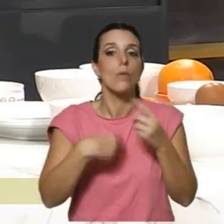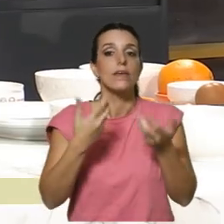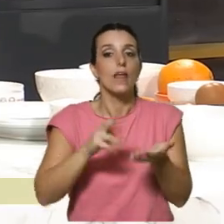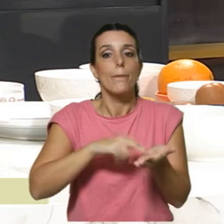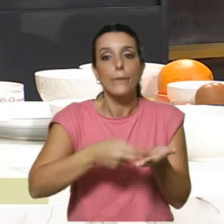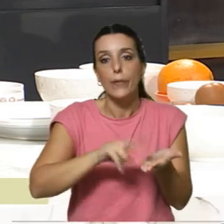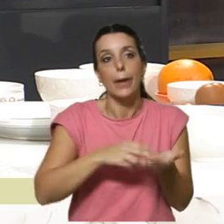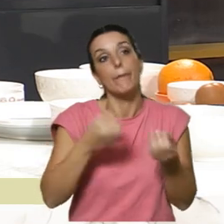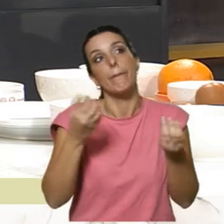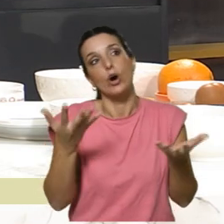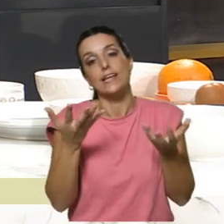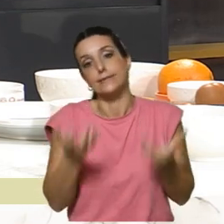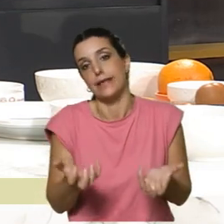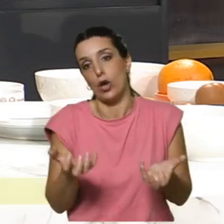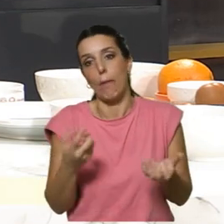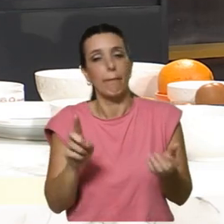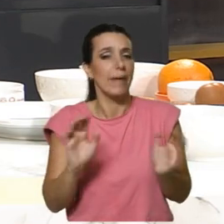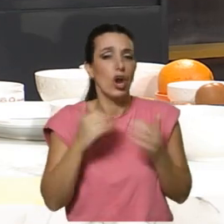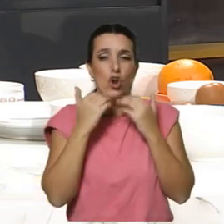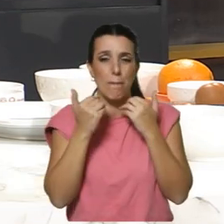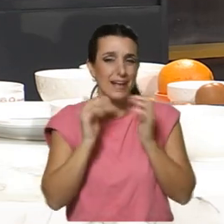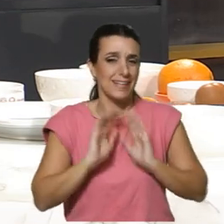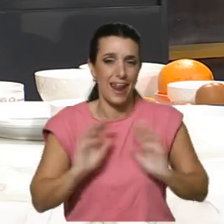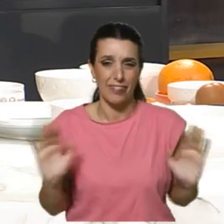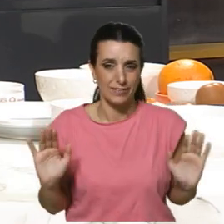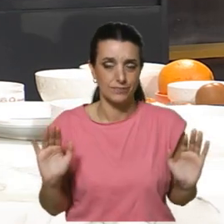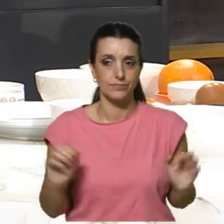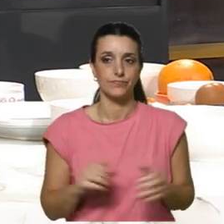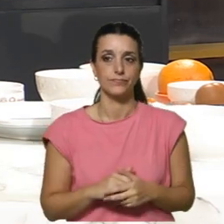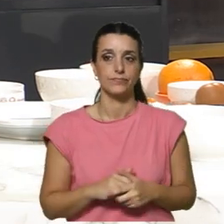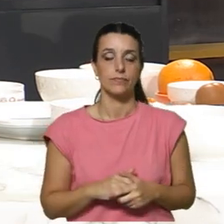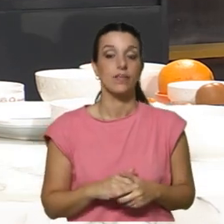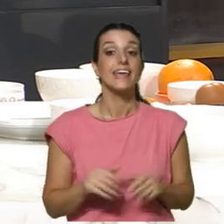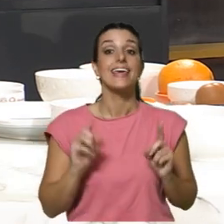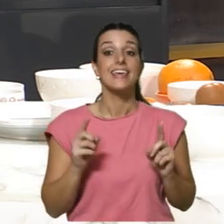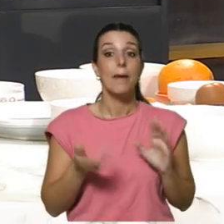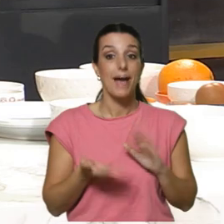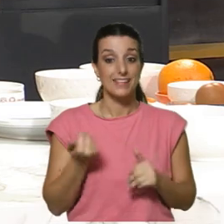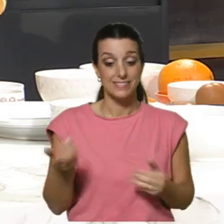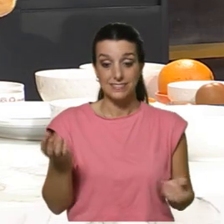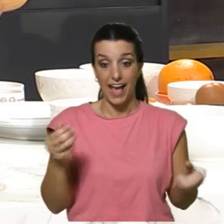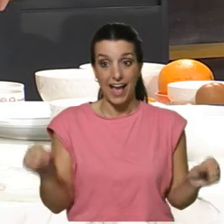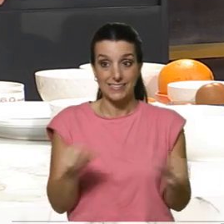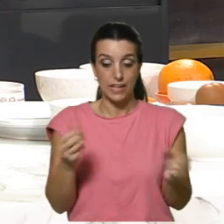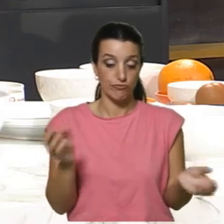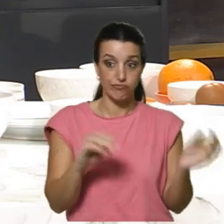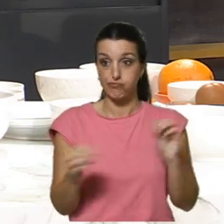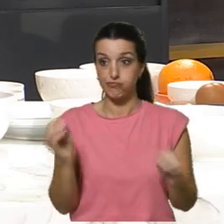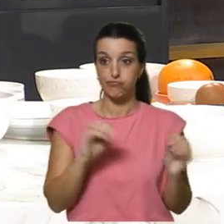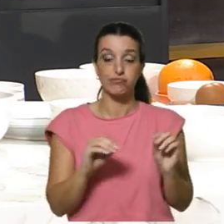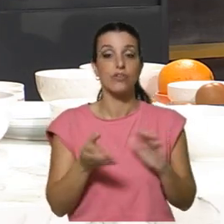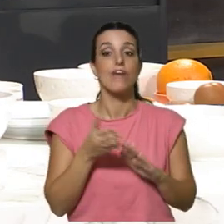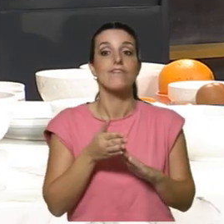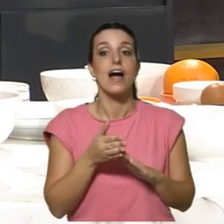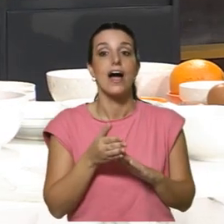puré, porque claro, se te seca más. Pero no pasa nada. Lo vas a hacer así. ¿Y sabés qué le vamos a hacer? Mira todas las semillitas. Le